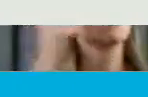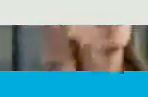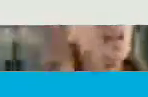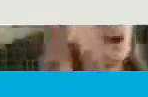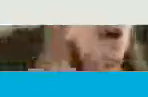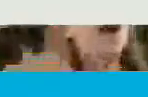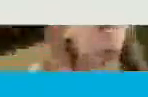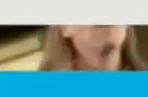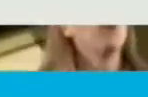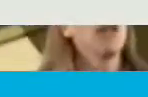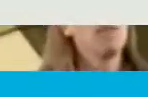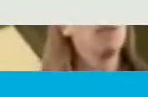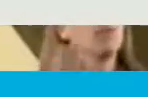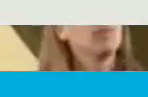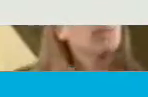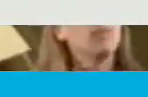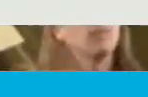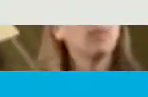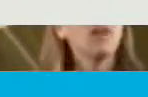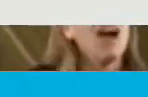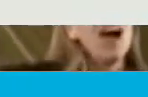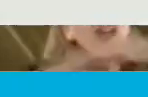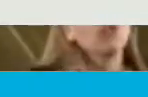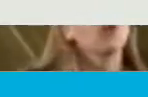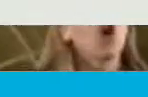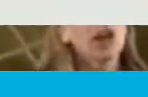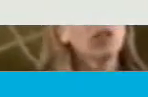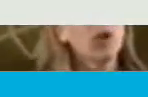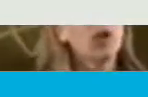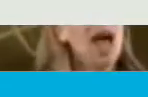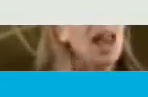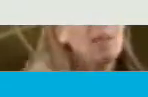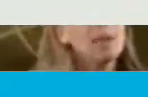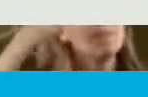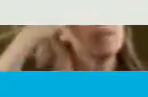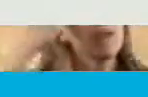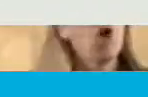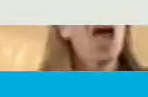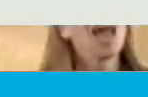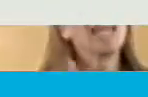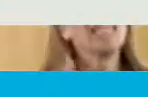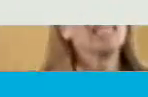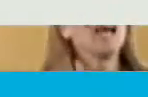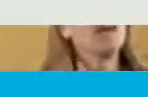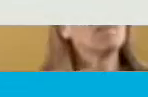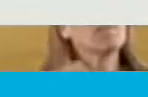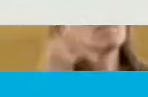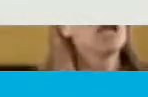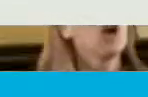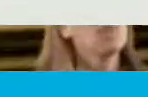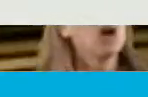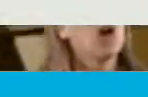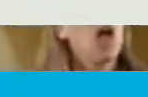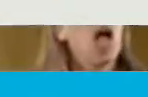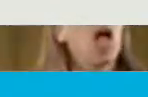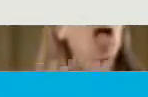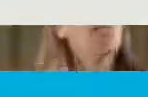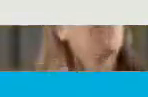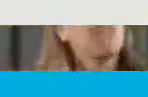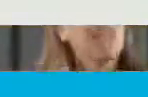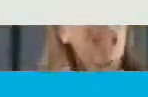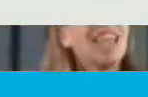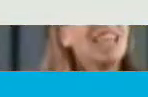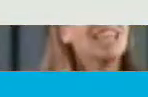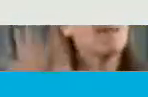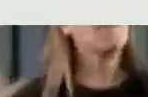Los convoco de corazón a todos los compatriotas a construir la Argentina que deseamos, a defender cada día la emancipación que